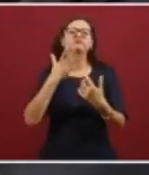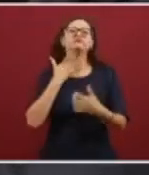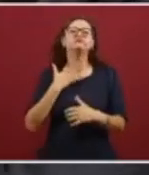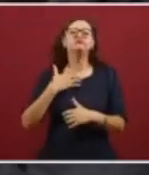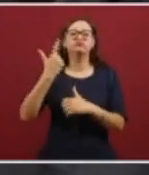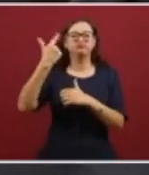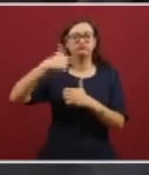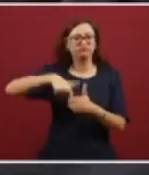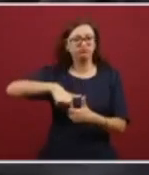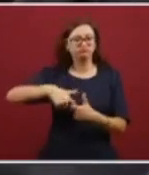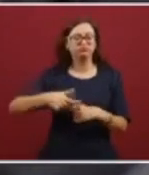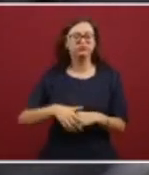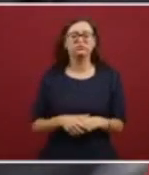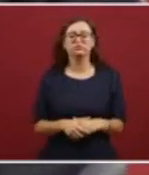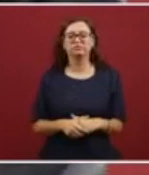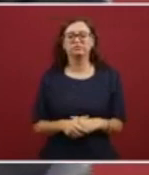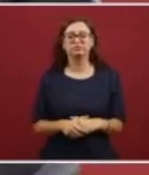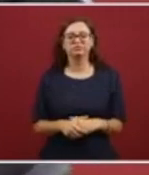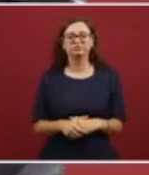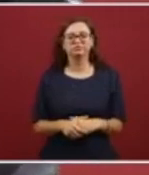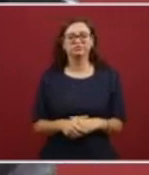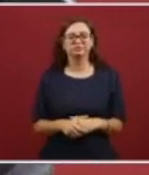Que si no hay